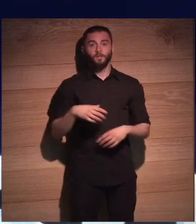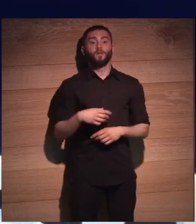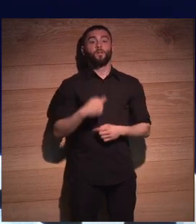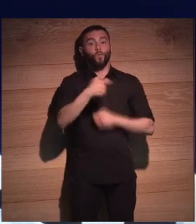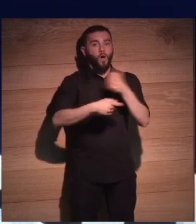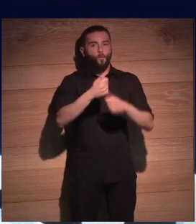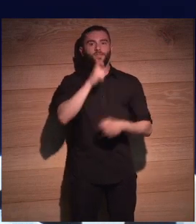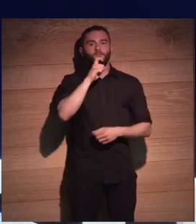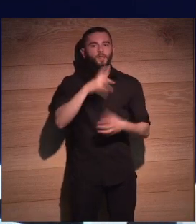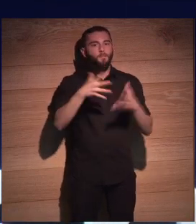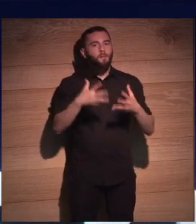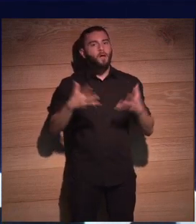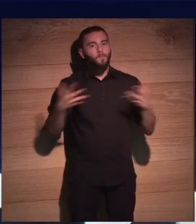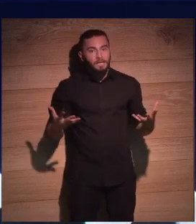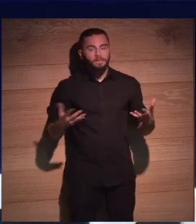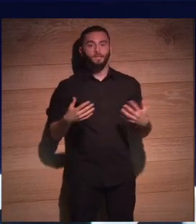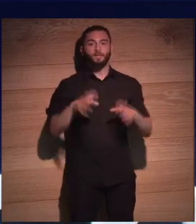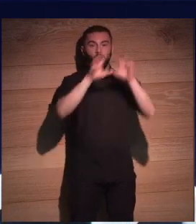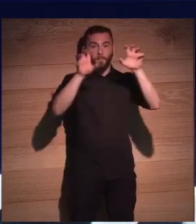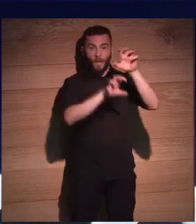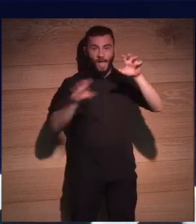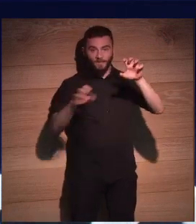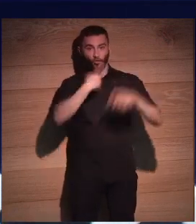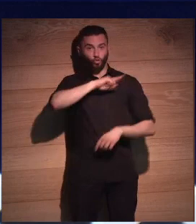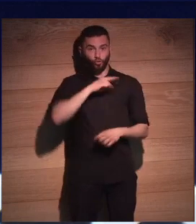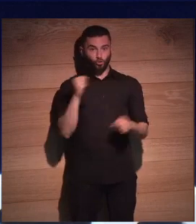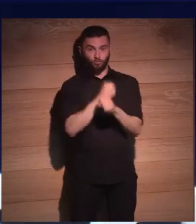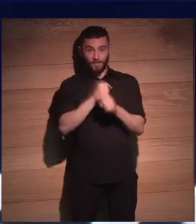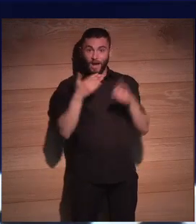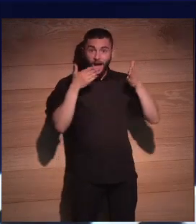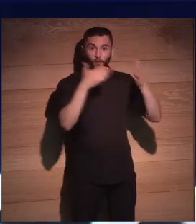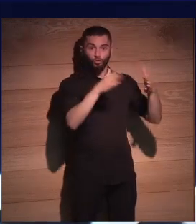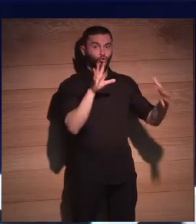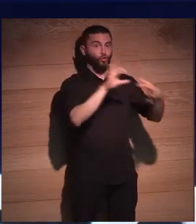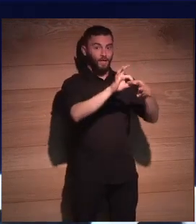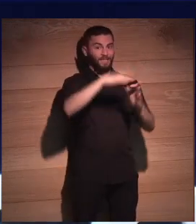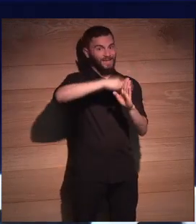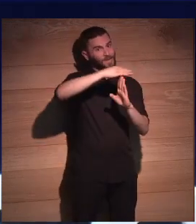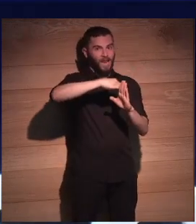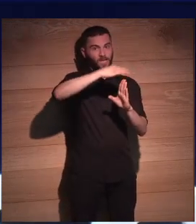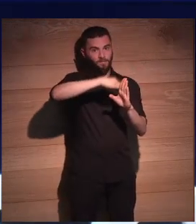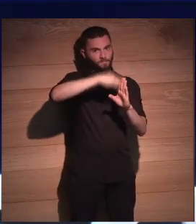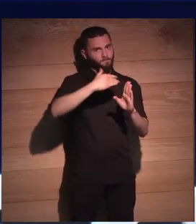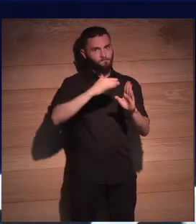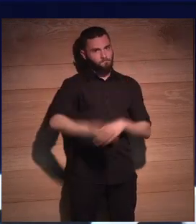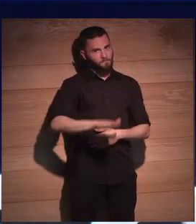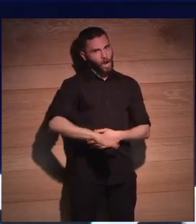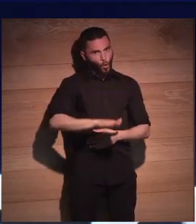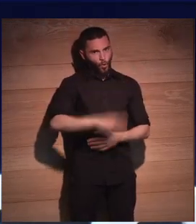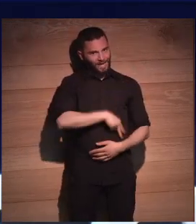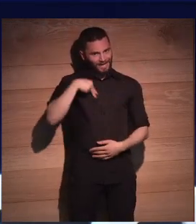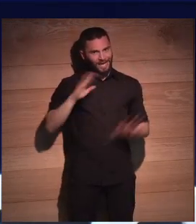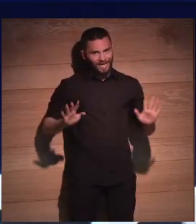más difícil. Pensad que en los países donde nosotros trabajamos el nivel de conectividad, y hablaremos de eso en un momento, es bajo en